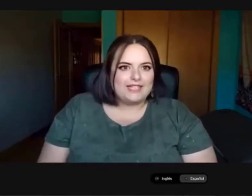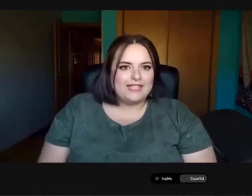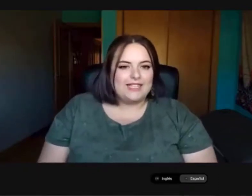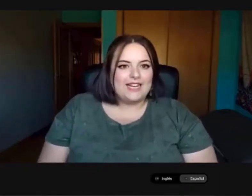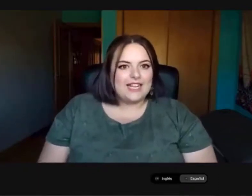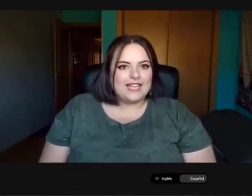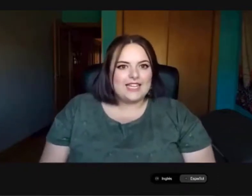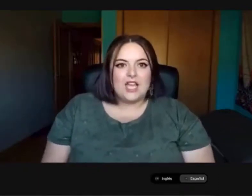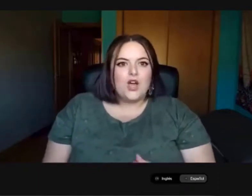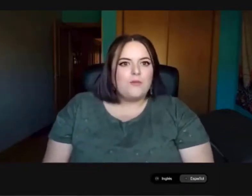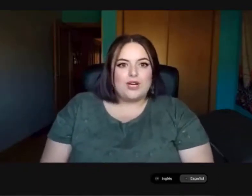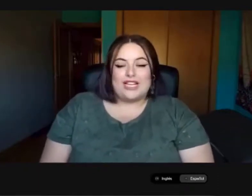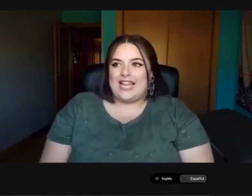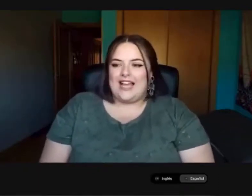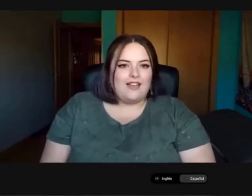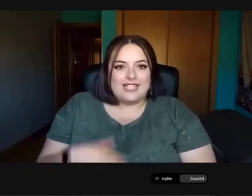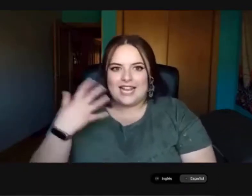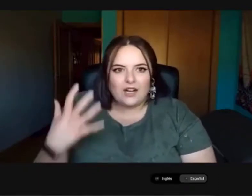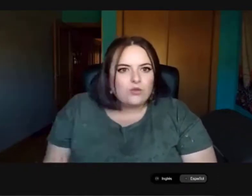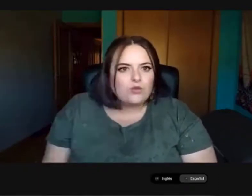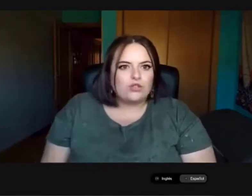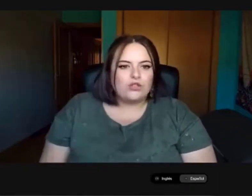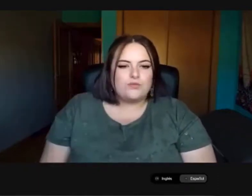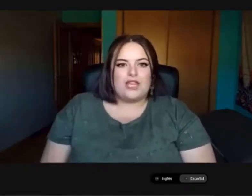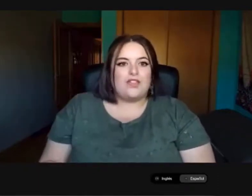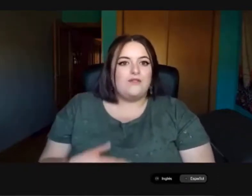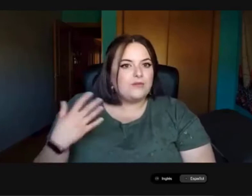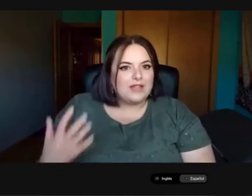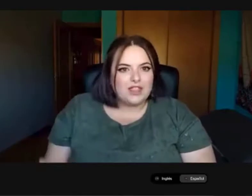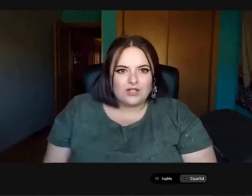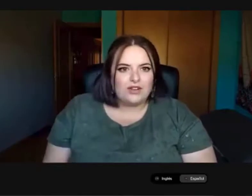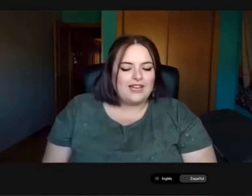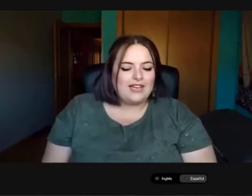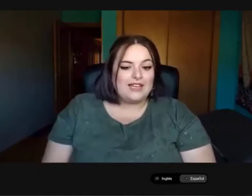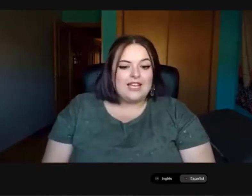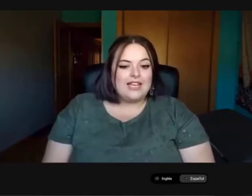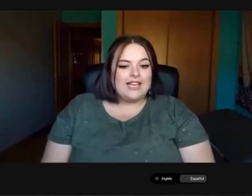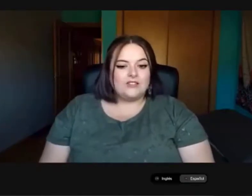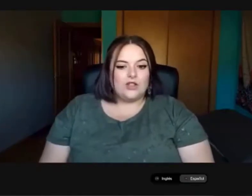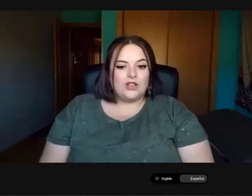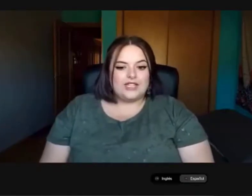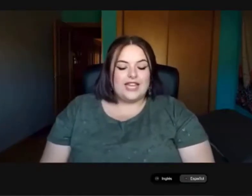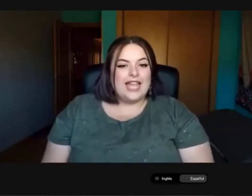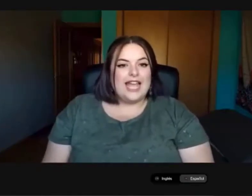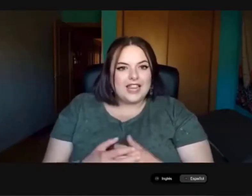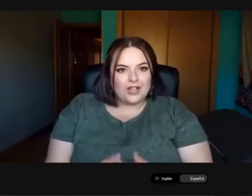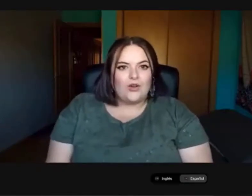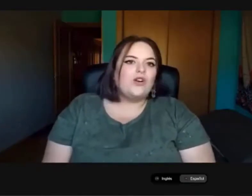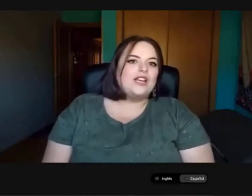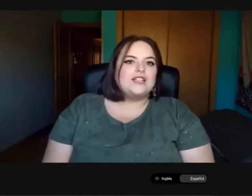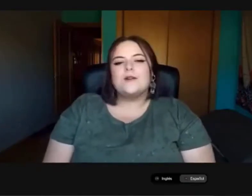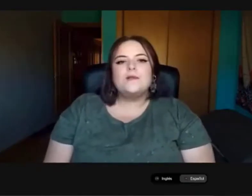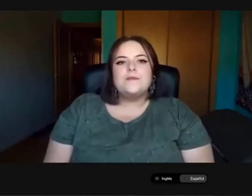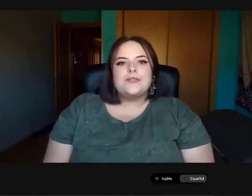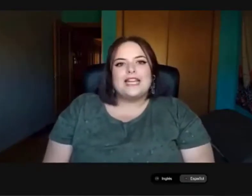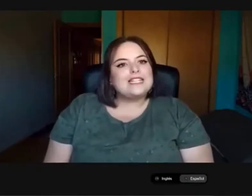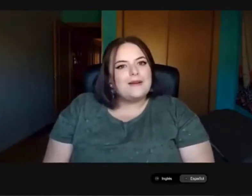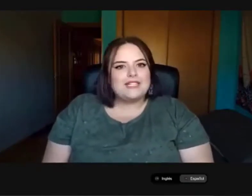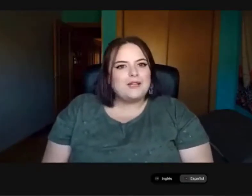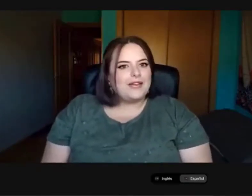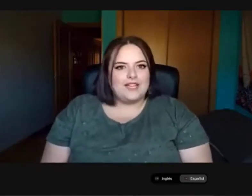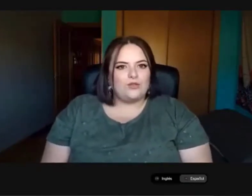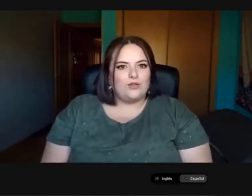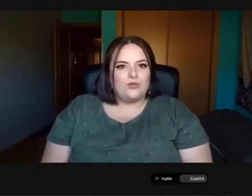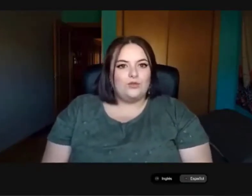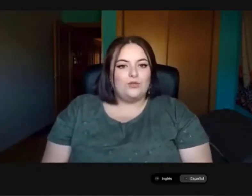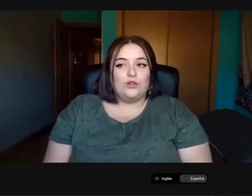lo que comparten en redes, porque sacan cursos, porque hacen formaciones online. Entonces, el Congreso es